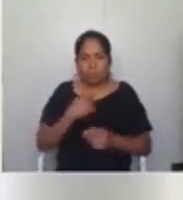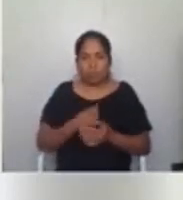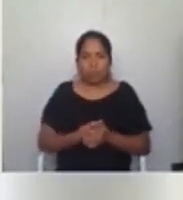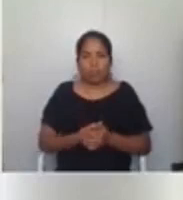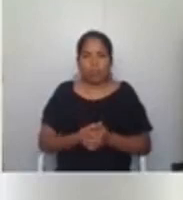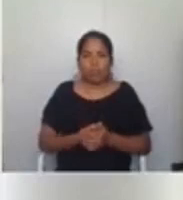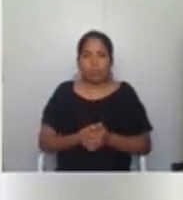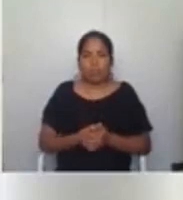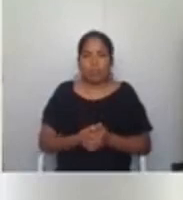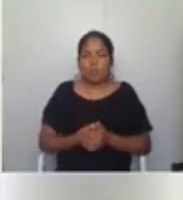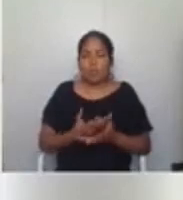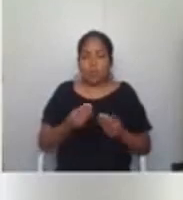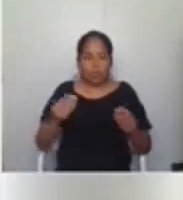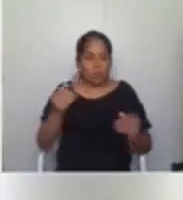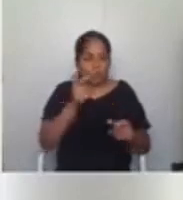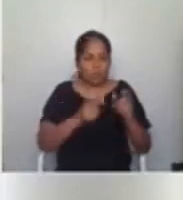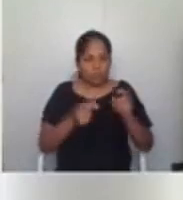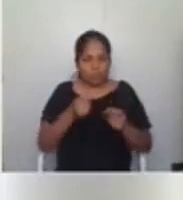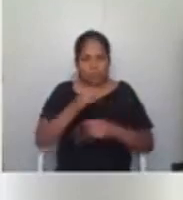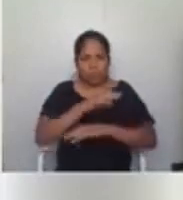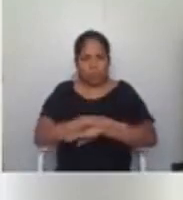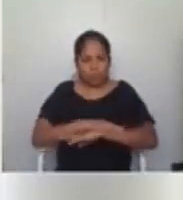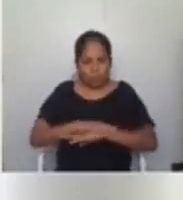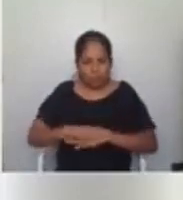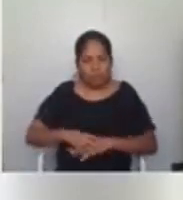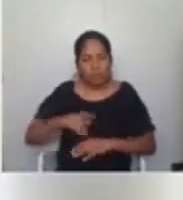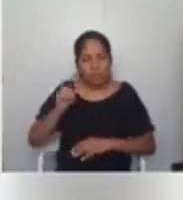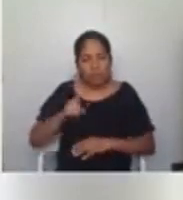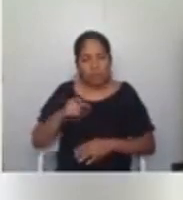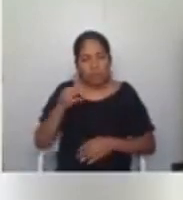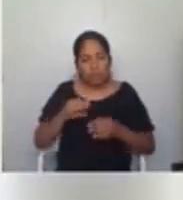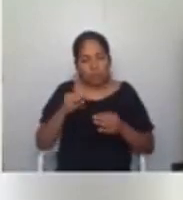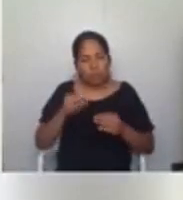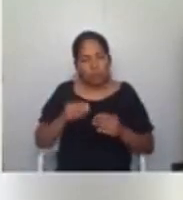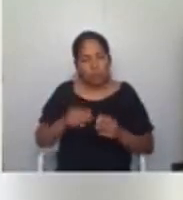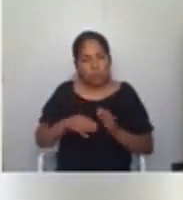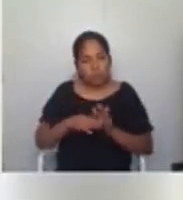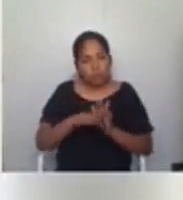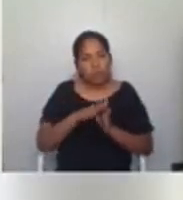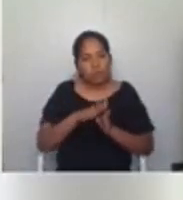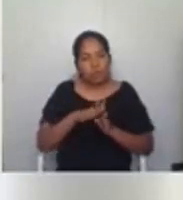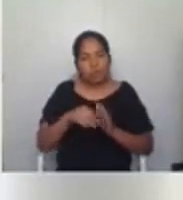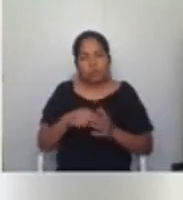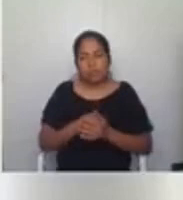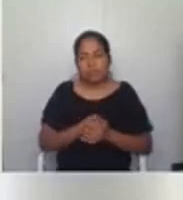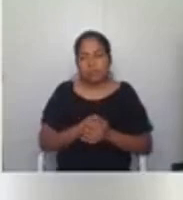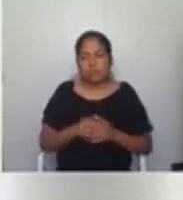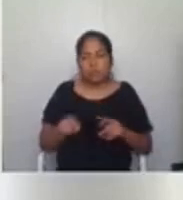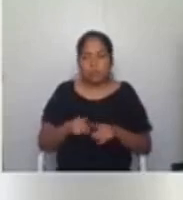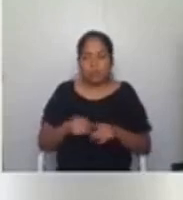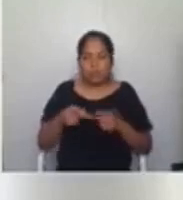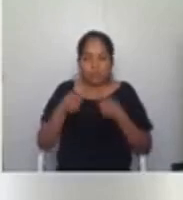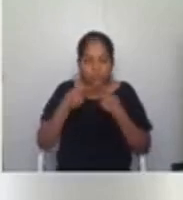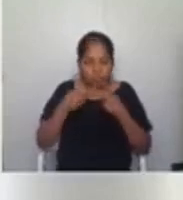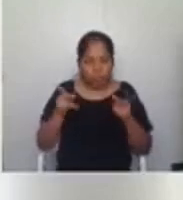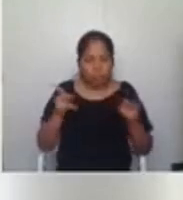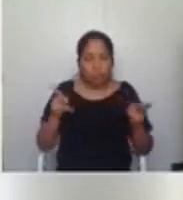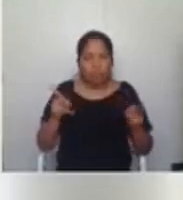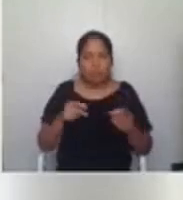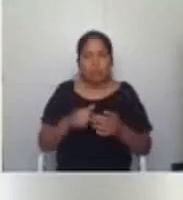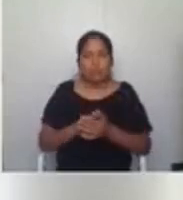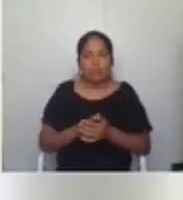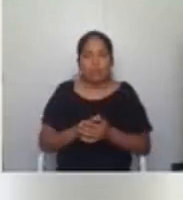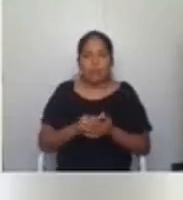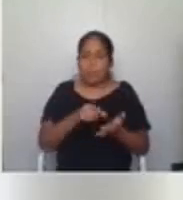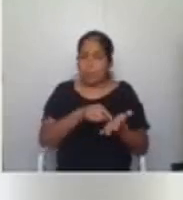buena en Perú, ¿no? Y que tenemos que ir por la ruta justamente de imponer y predicar, más que imponer,